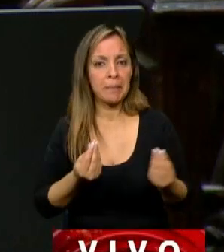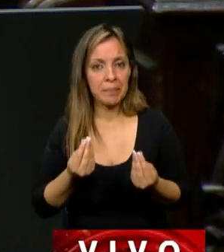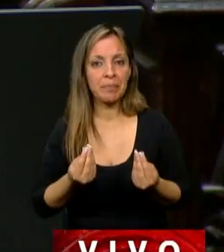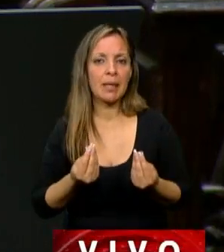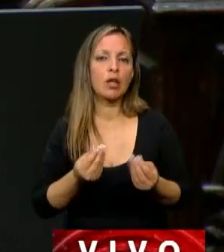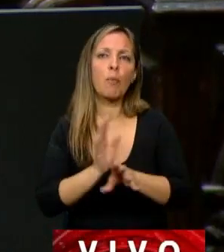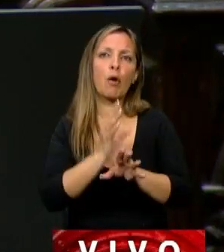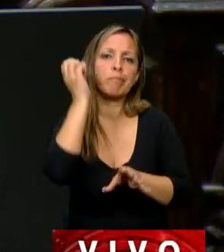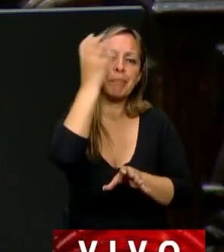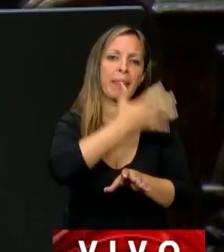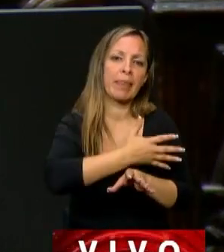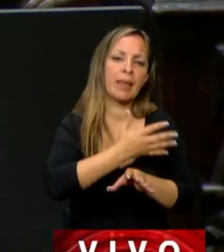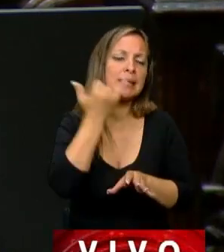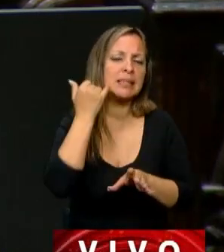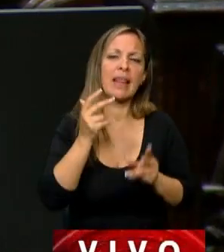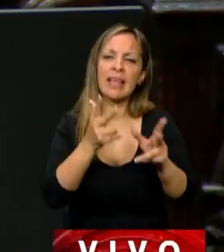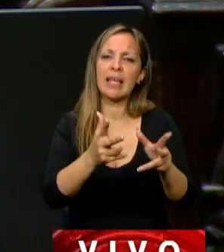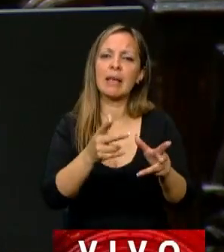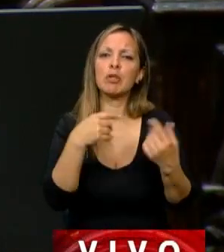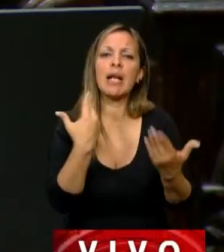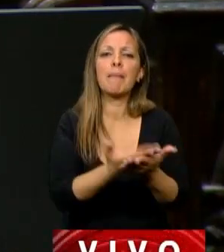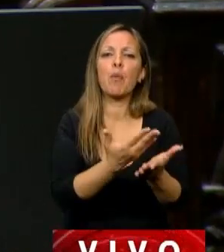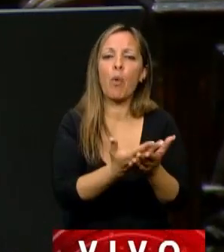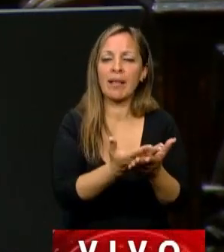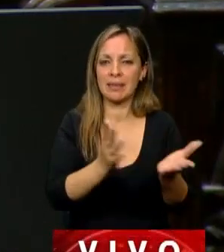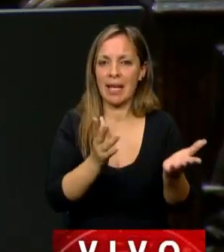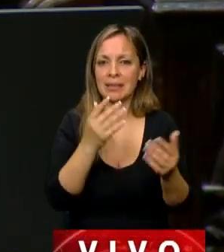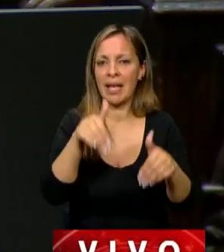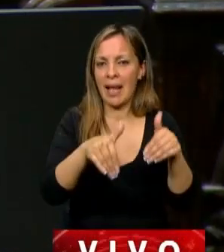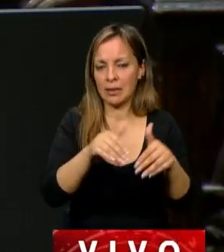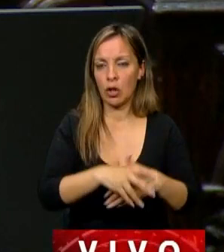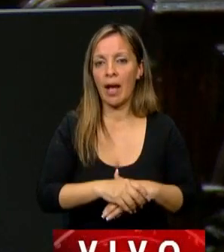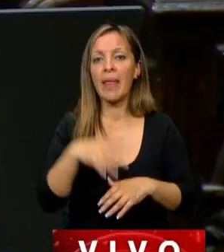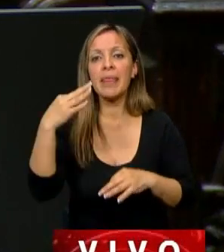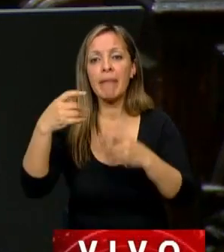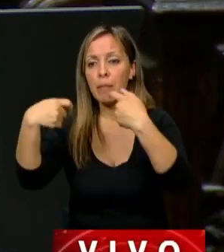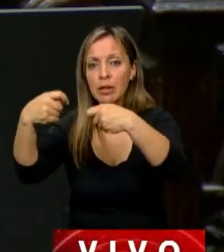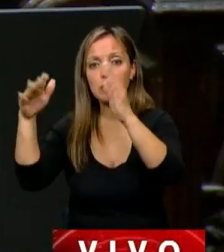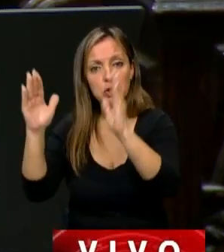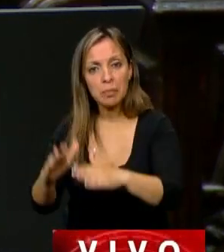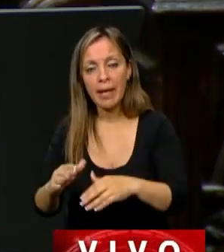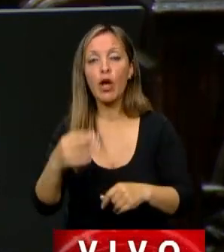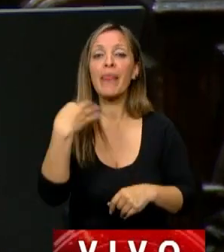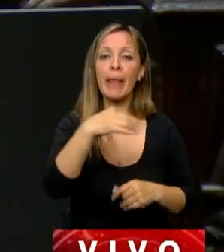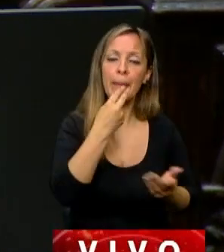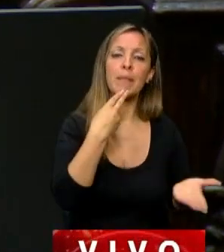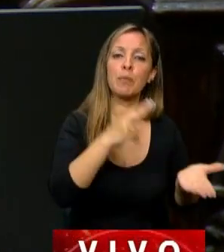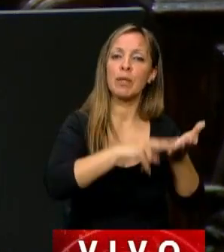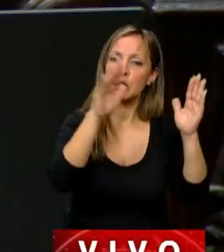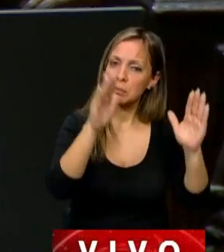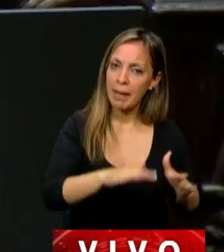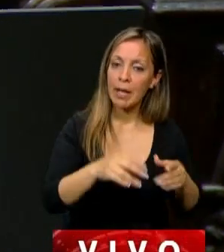dicho en las sucesivas plataformas electorales. Hay que trabajar en la consolidación fiscal, hay que bajar la presión impositiva para que pueda crecer nuestra